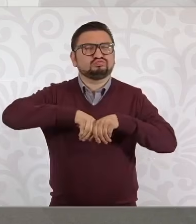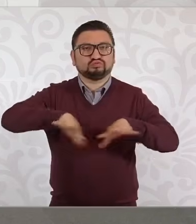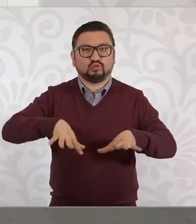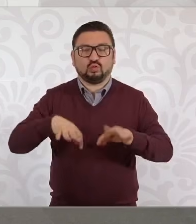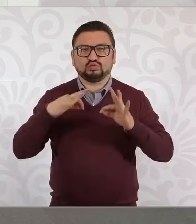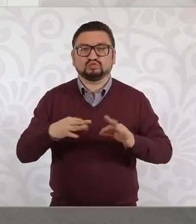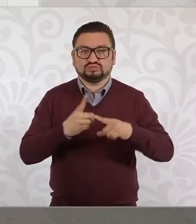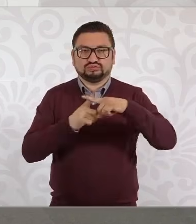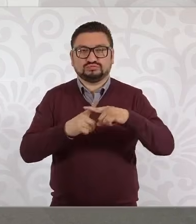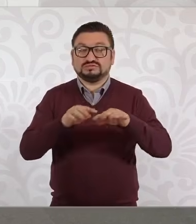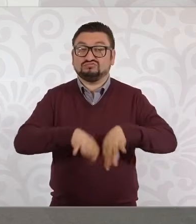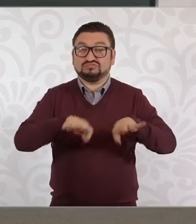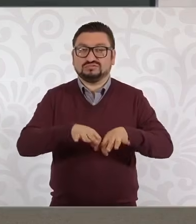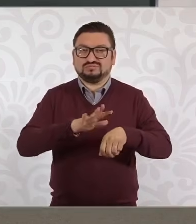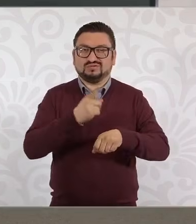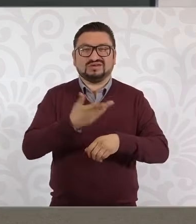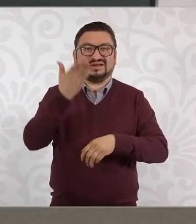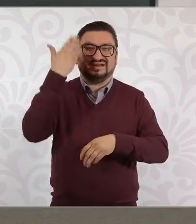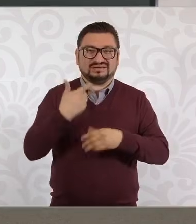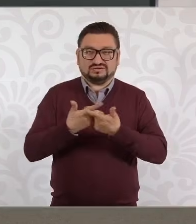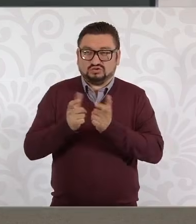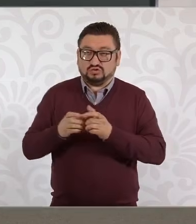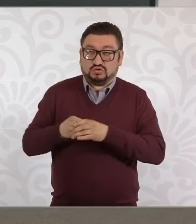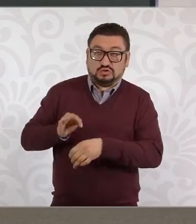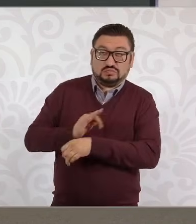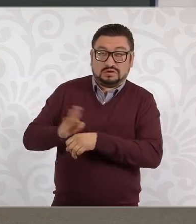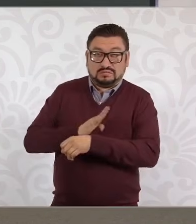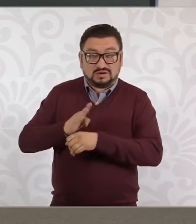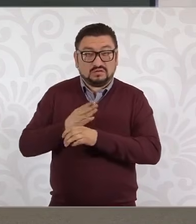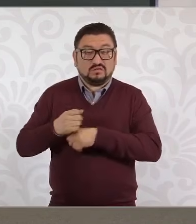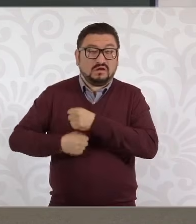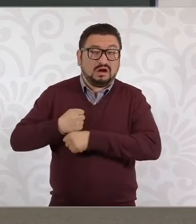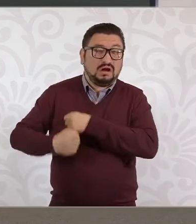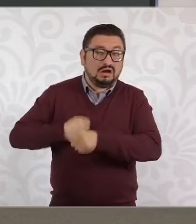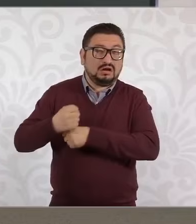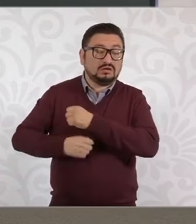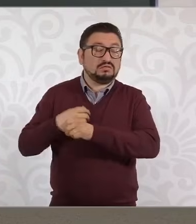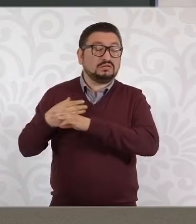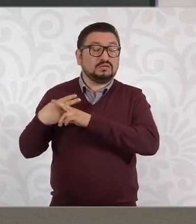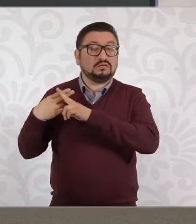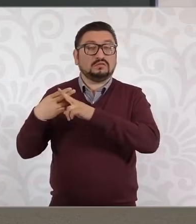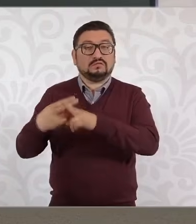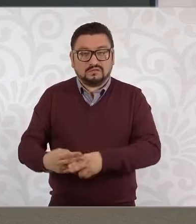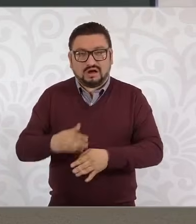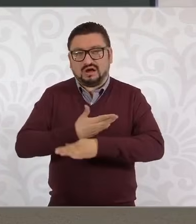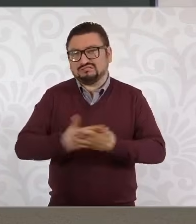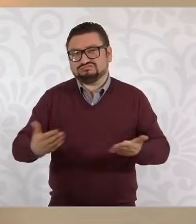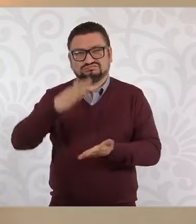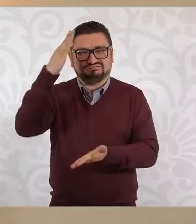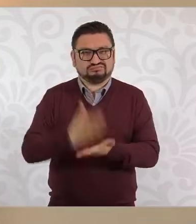cambio que corta de tajo este régimen de privilegios que se instauró durante el periodo neoliberal y que da paso